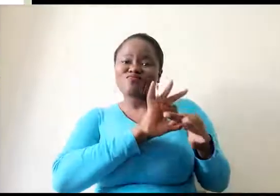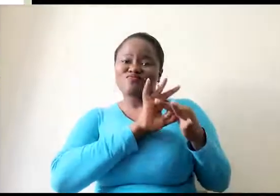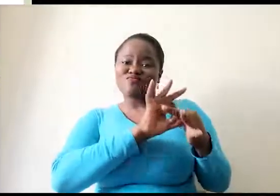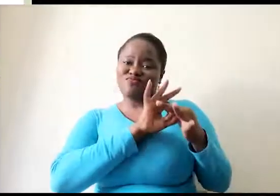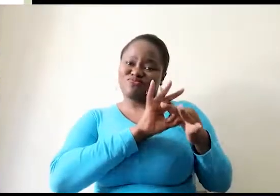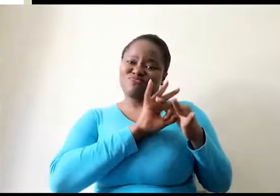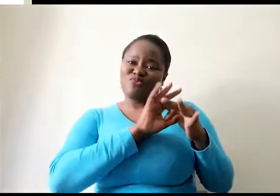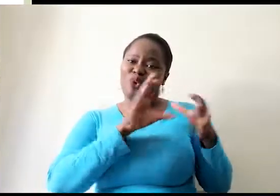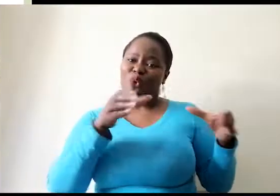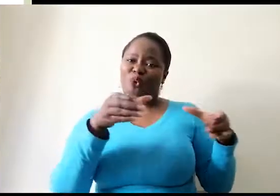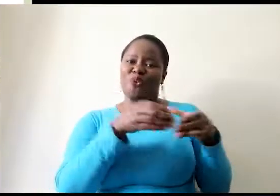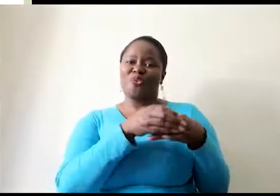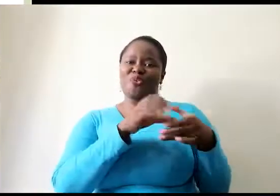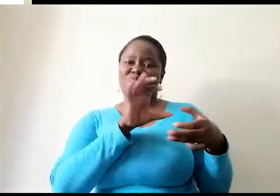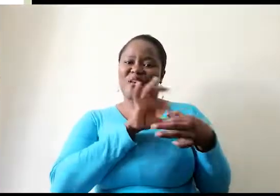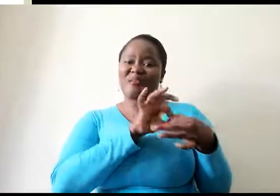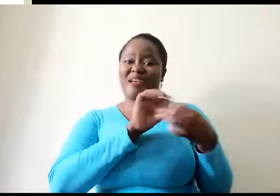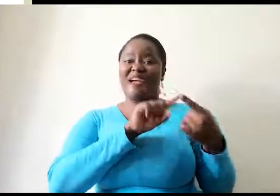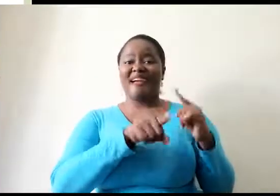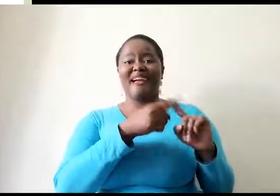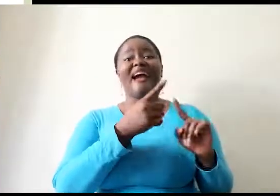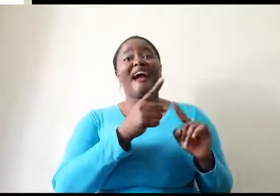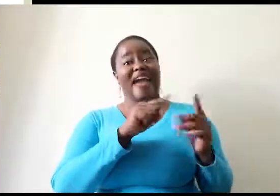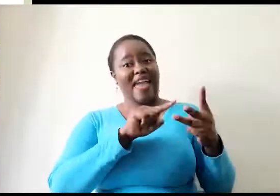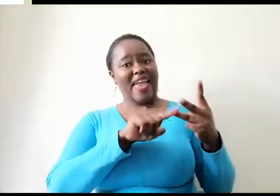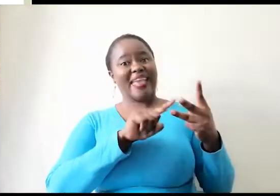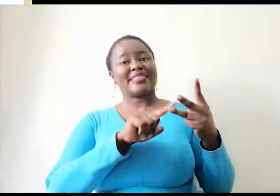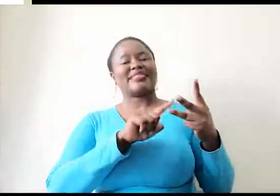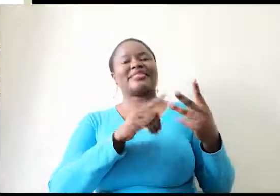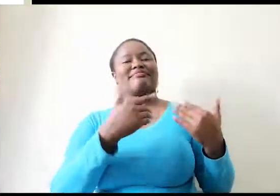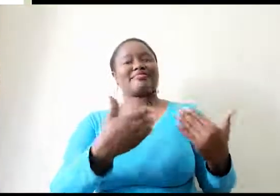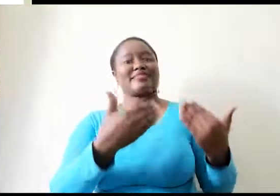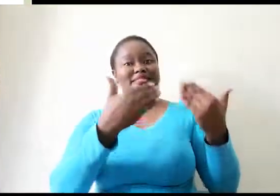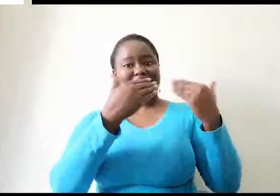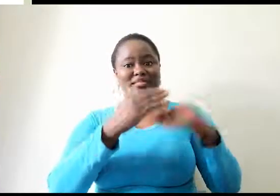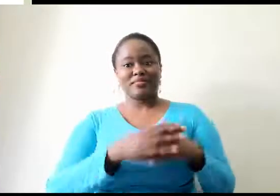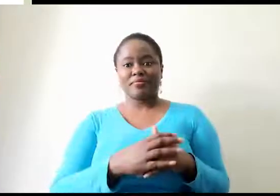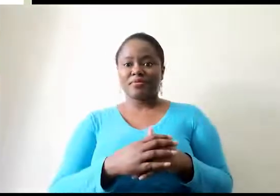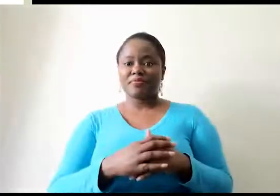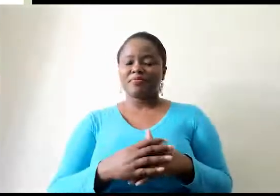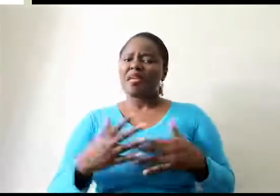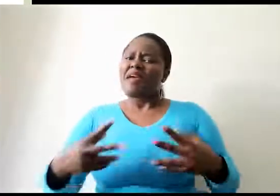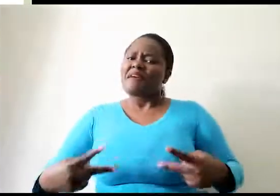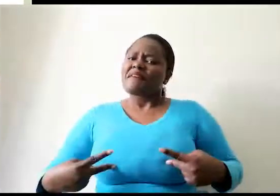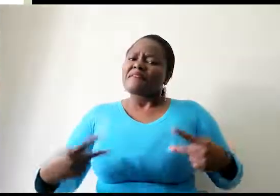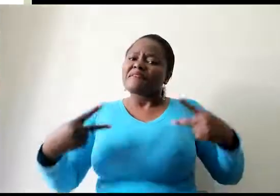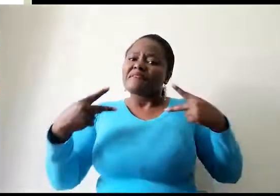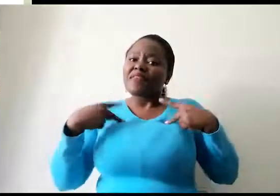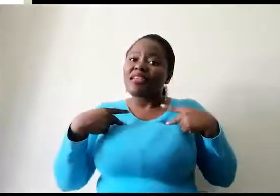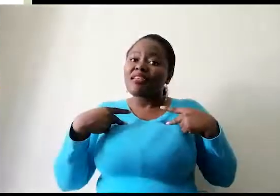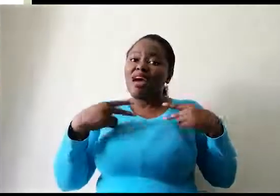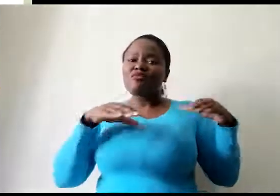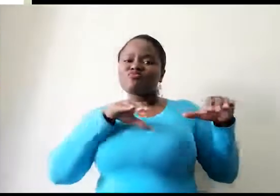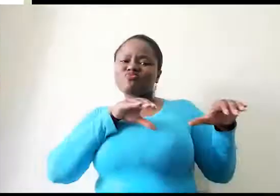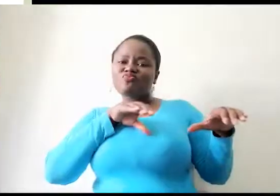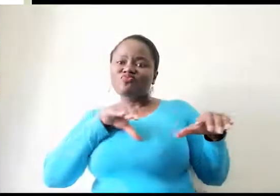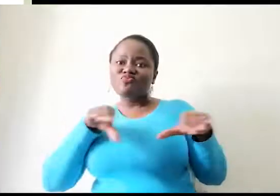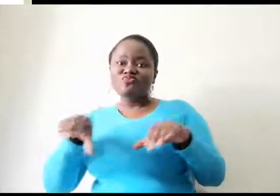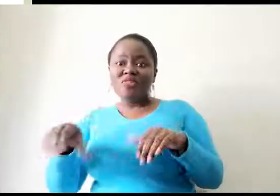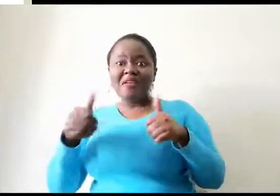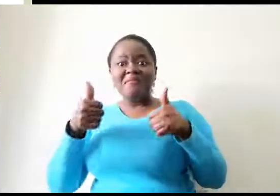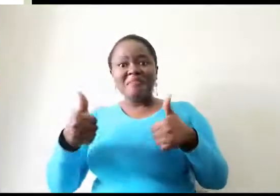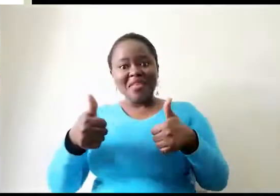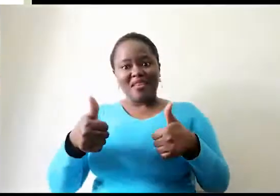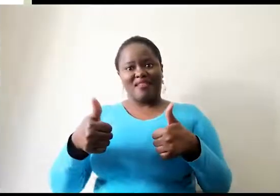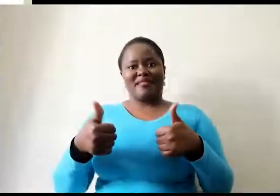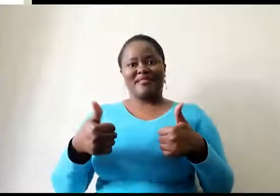sus correligionarios. El objetivo es el arte de la vida, aprender a vivir, la